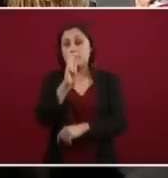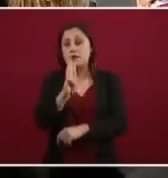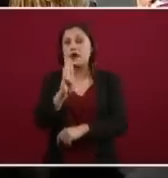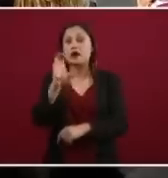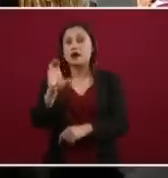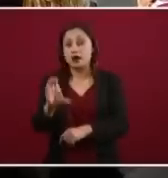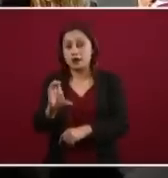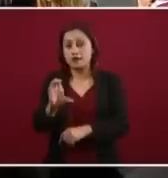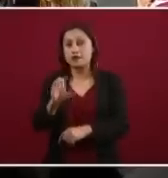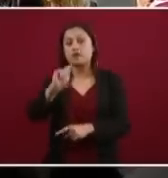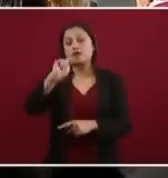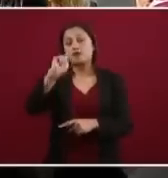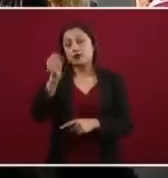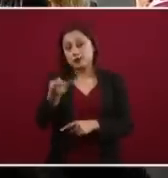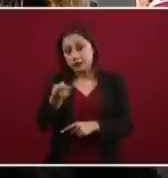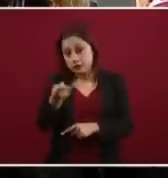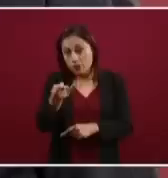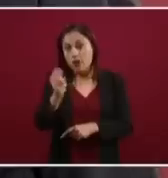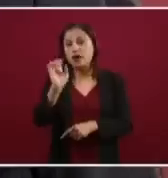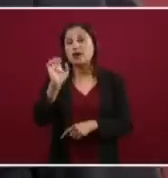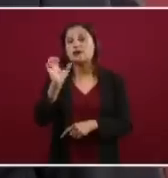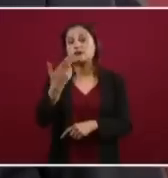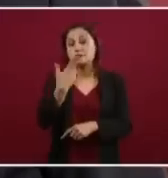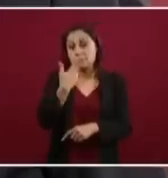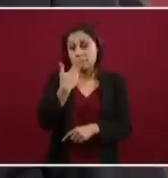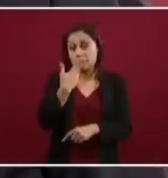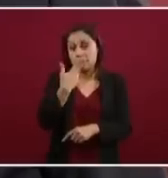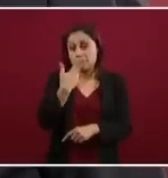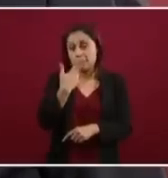En el caso de Chihuahua,